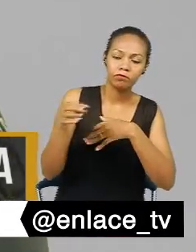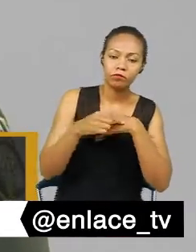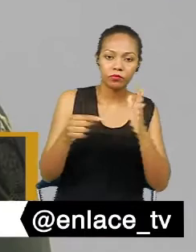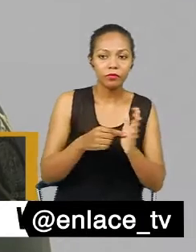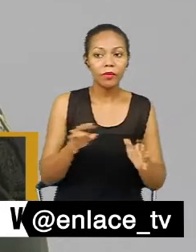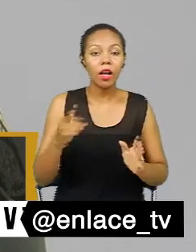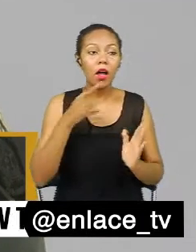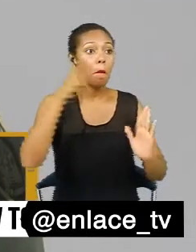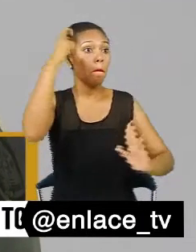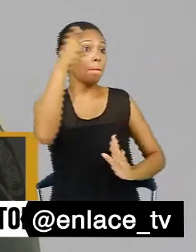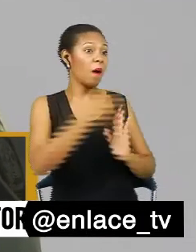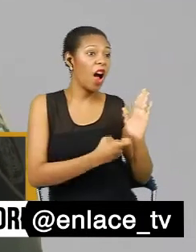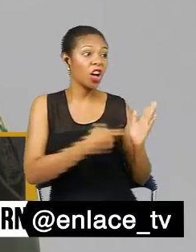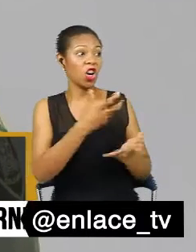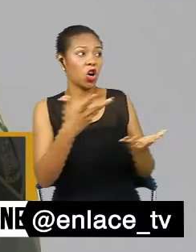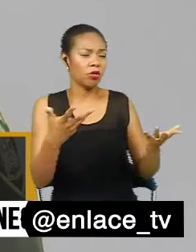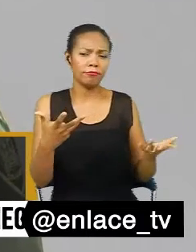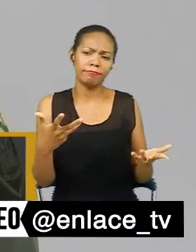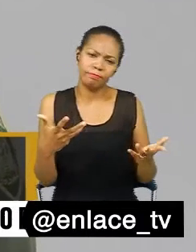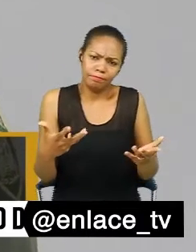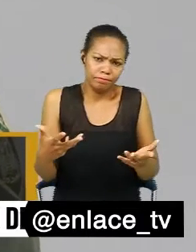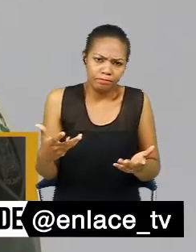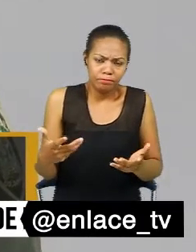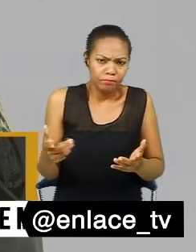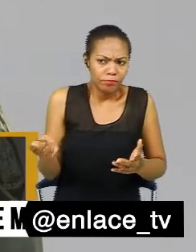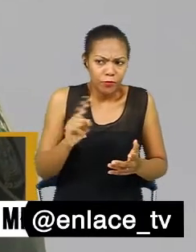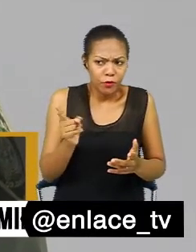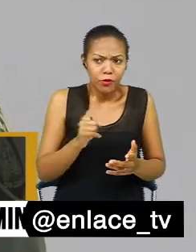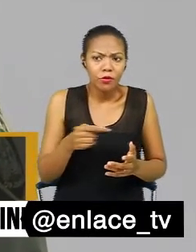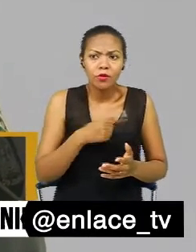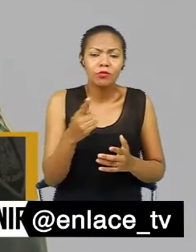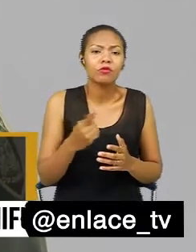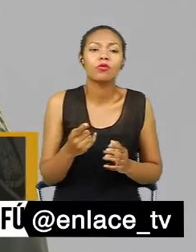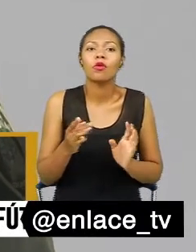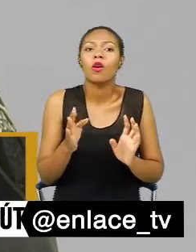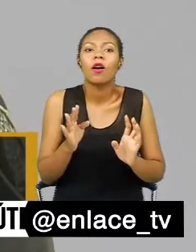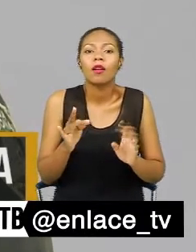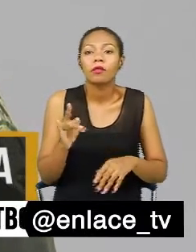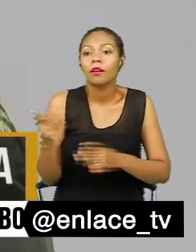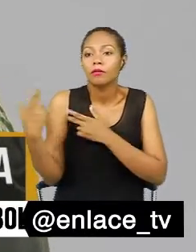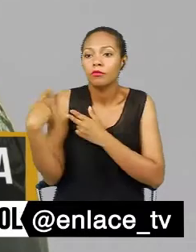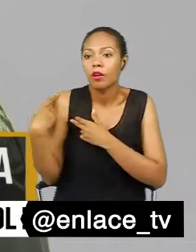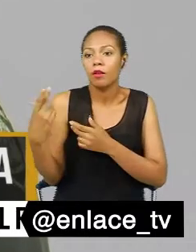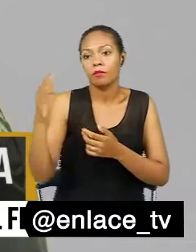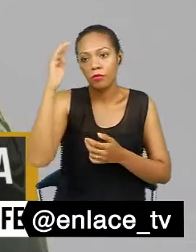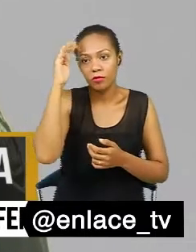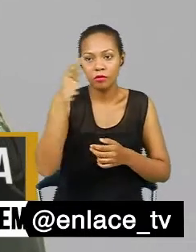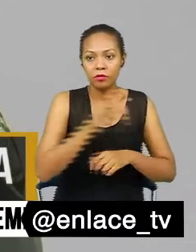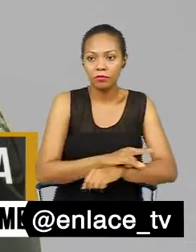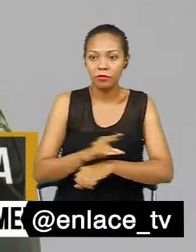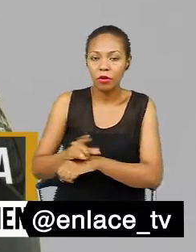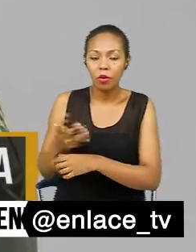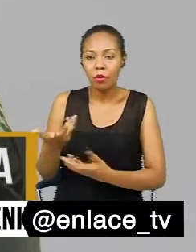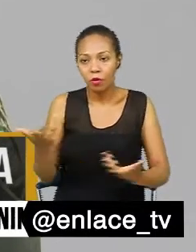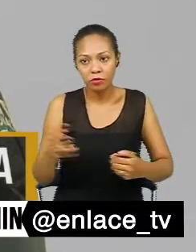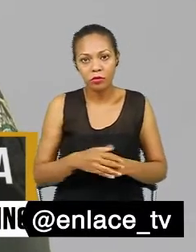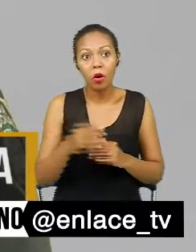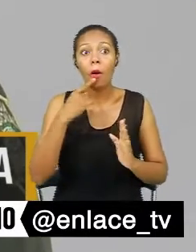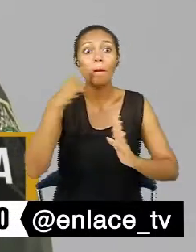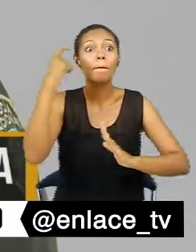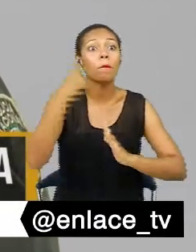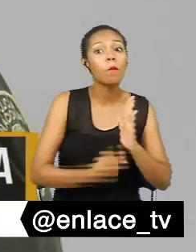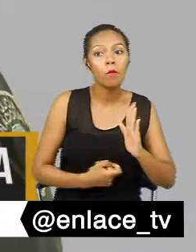sanciones como tal pecuniarias. Lo que contempla el código son medidas correctivas que están enmarcadas en un tipo de, no son sanciones, son